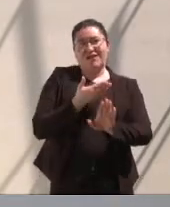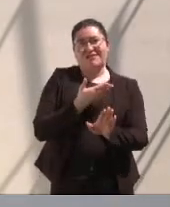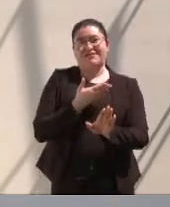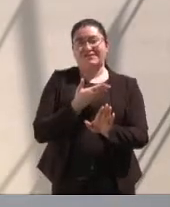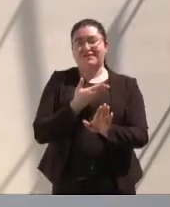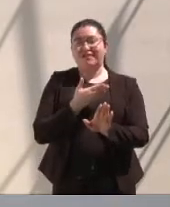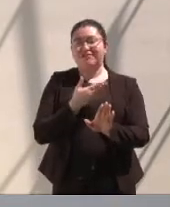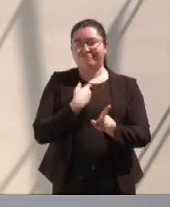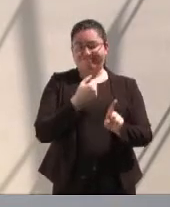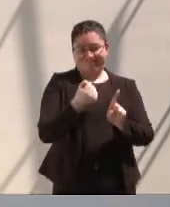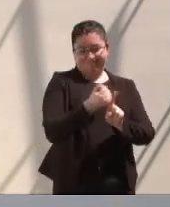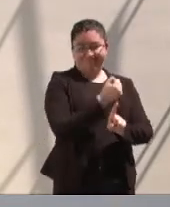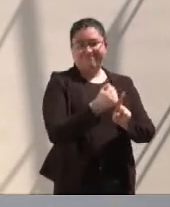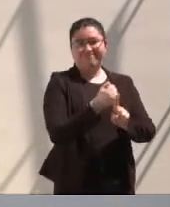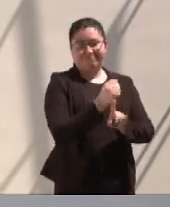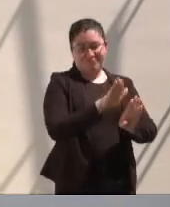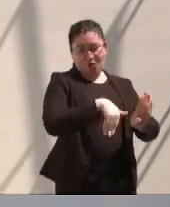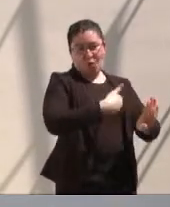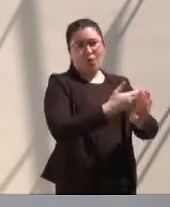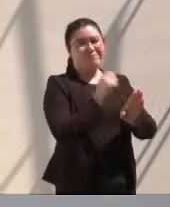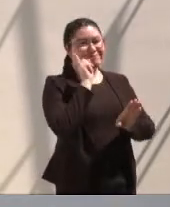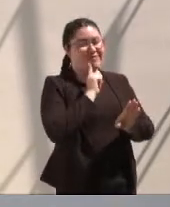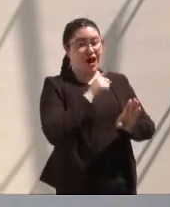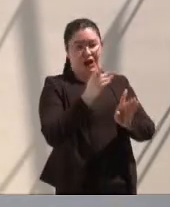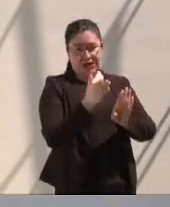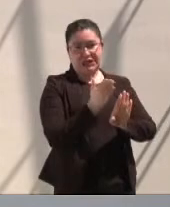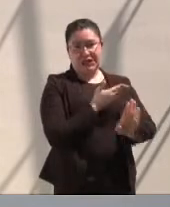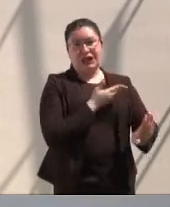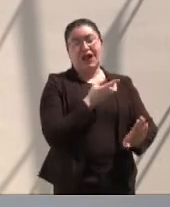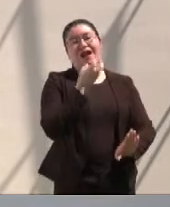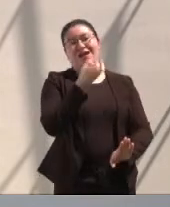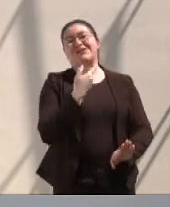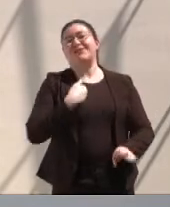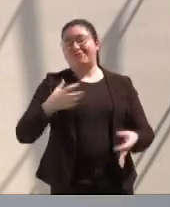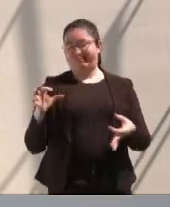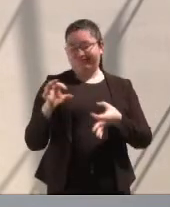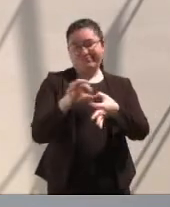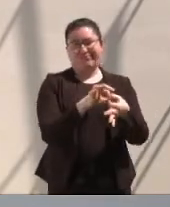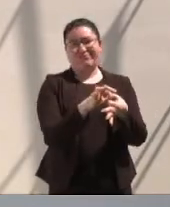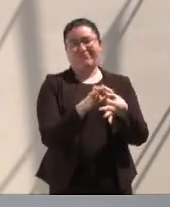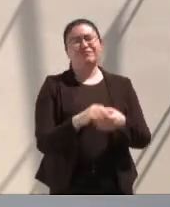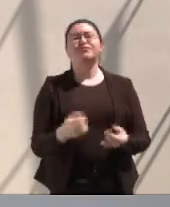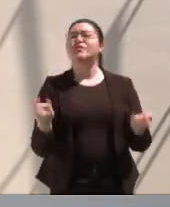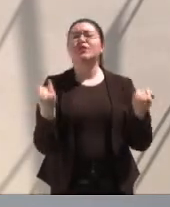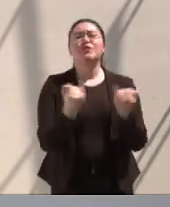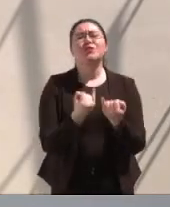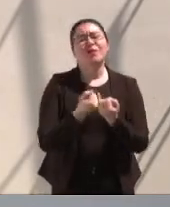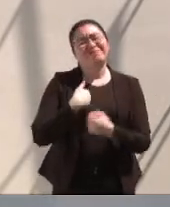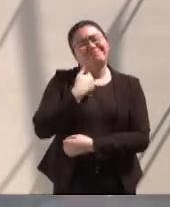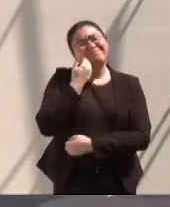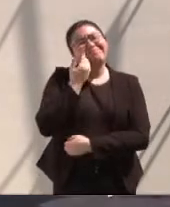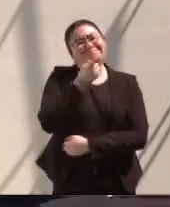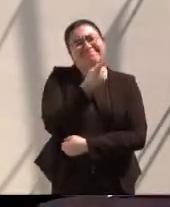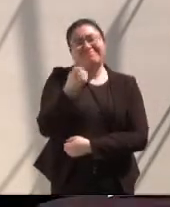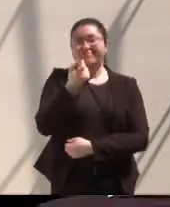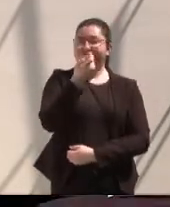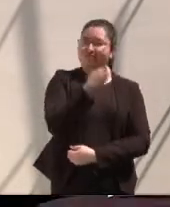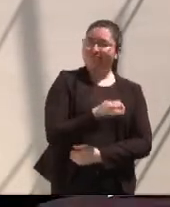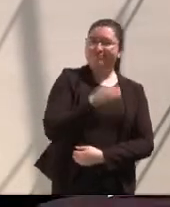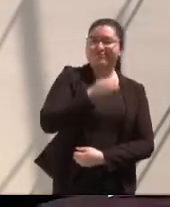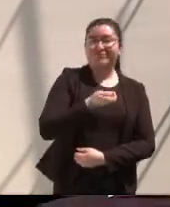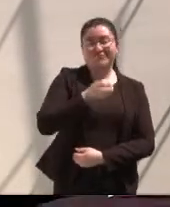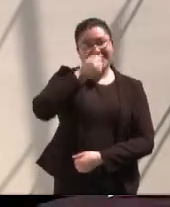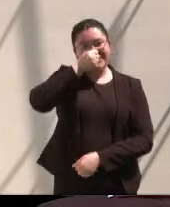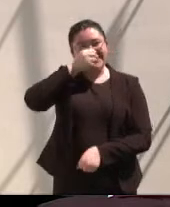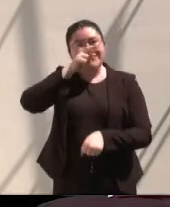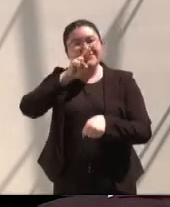Erradicar la Violencia en contra de las Mujeres. Y quiero saludar también con mucho gusto y orgullo a nuestra